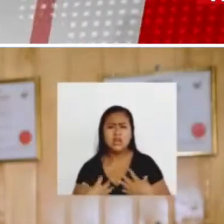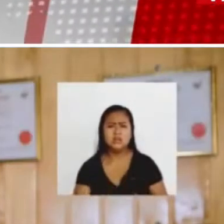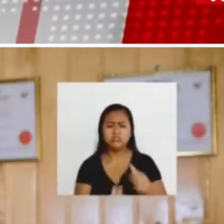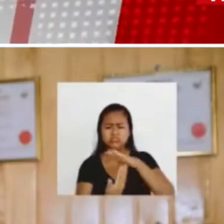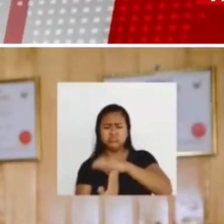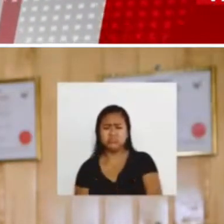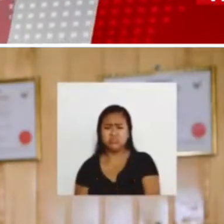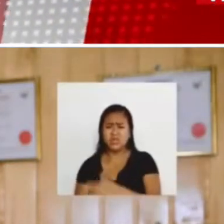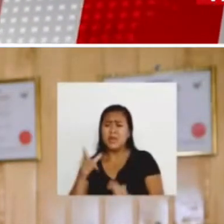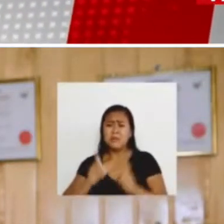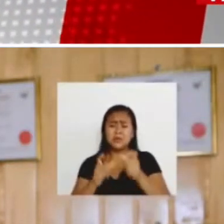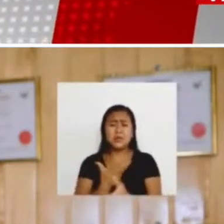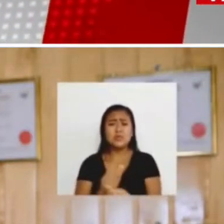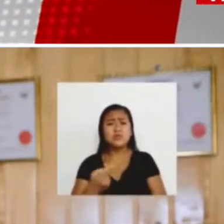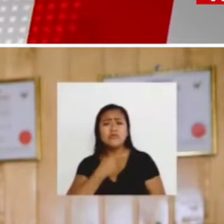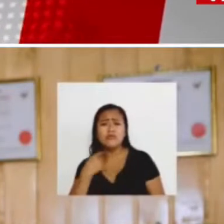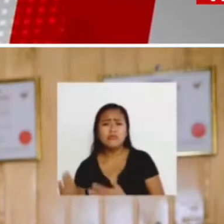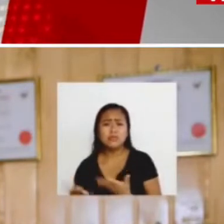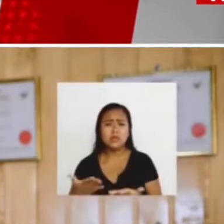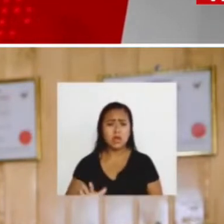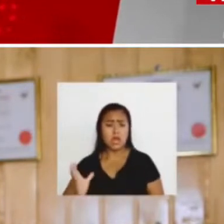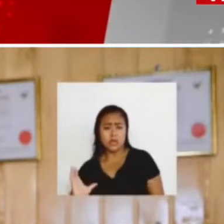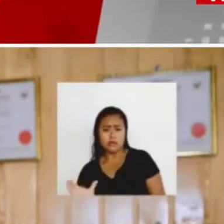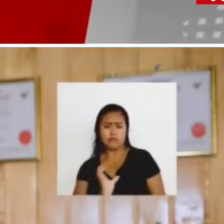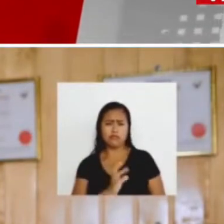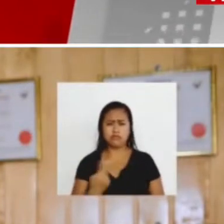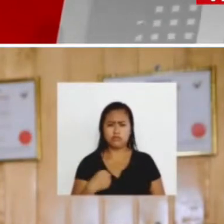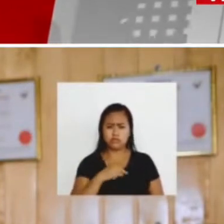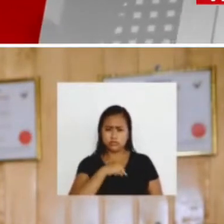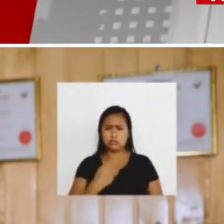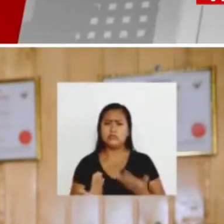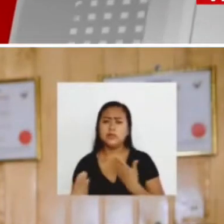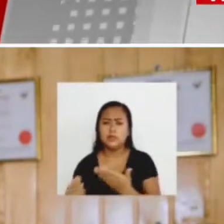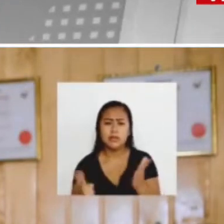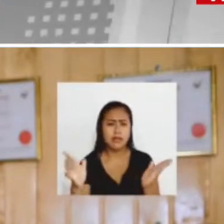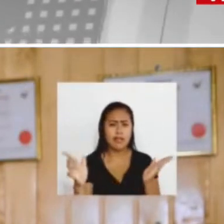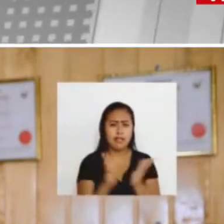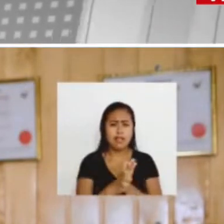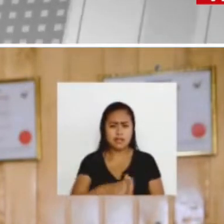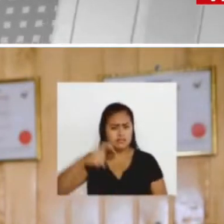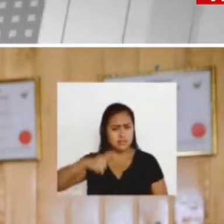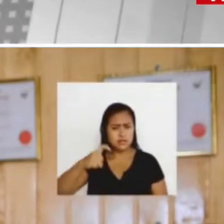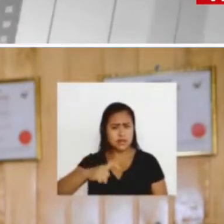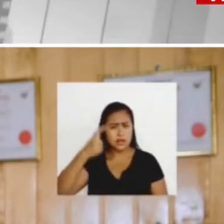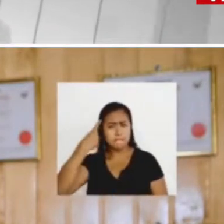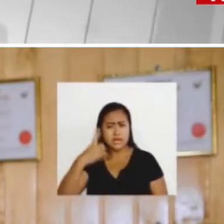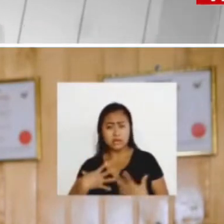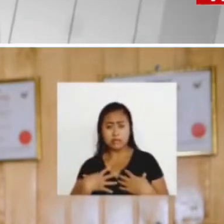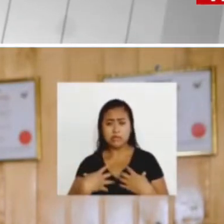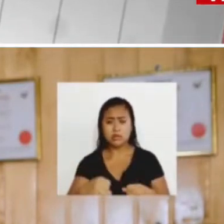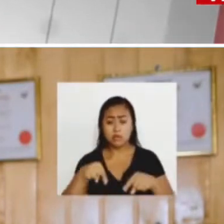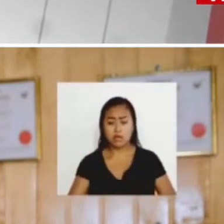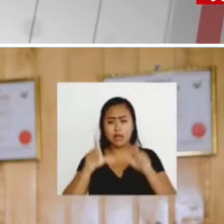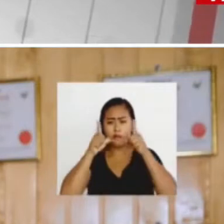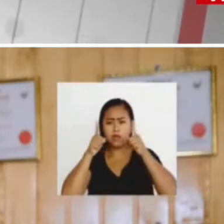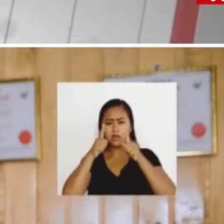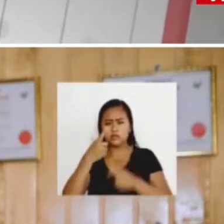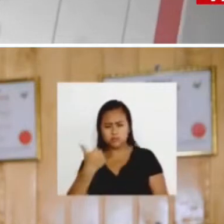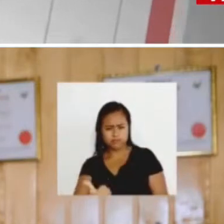tiene sin cuidado. Ya las denuncias se archivaron porque no tenía ningún fundamento. Pero lo que quiero decirles es lo siguiente. Mira,